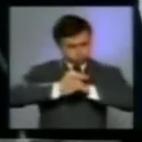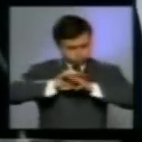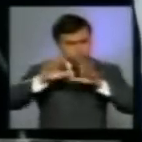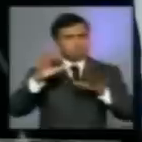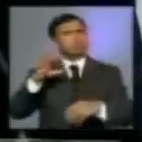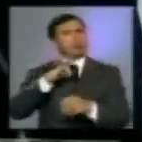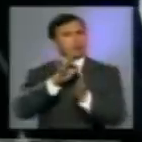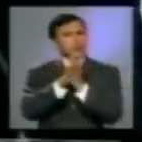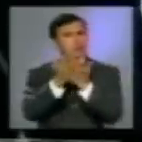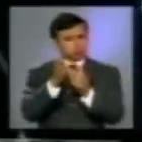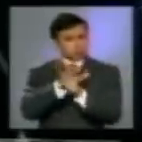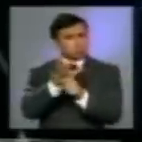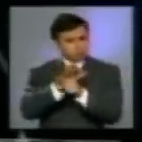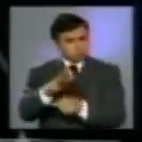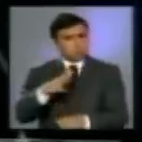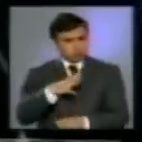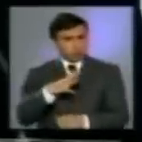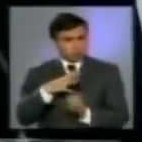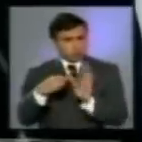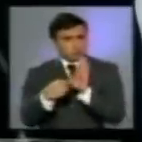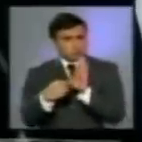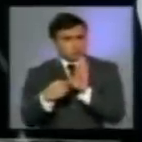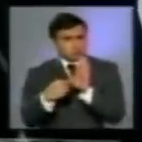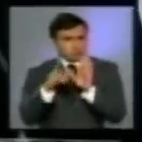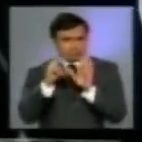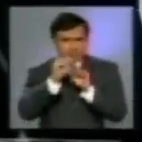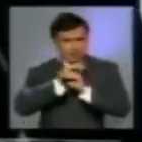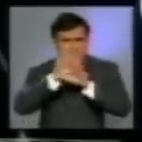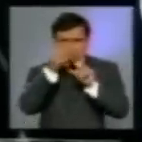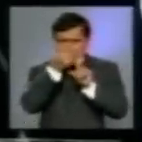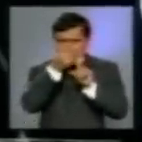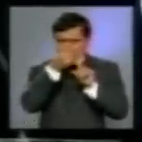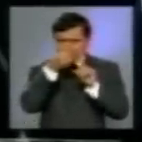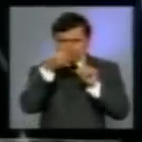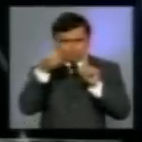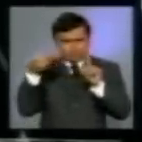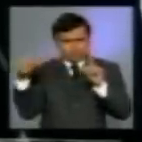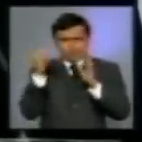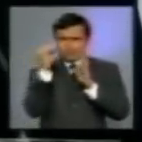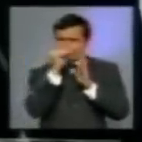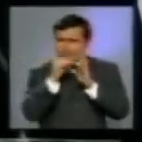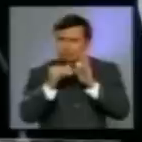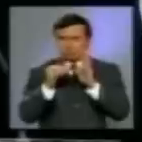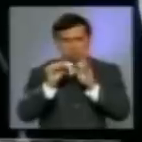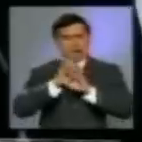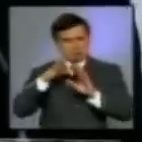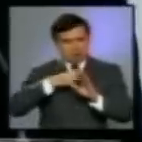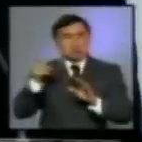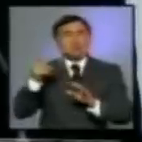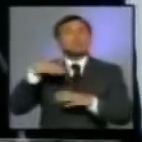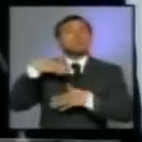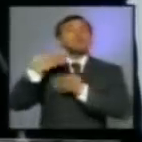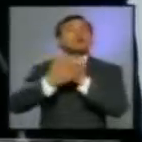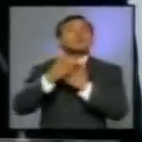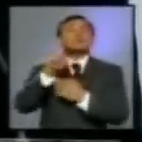detalle en qué Televisa va a apoyarle, desde luego